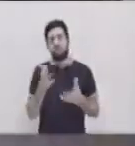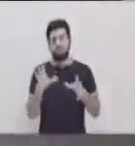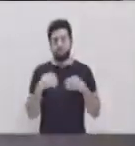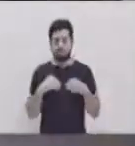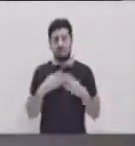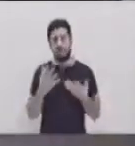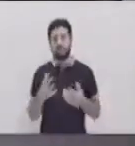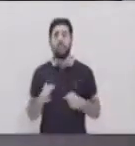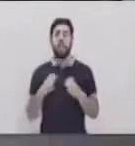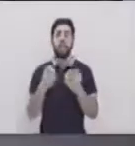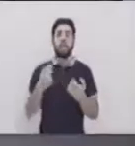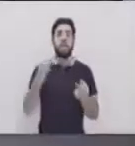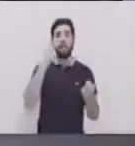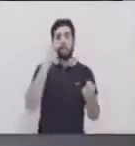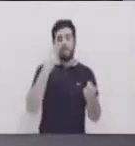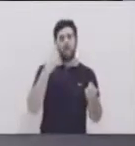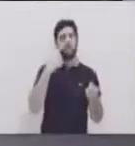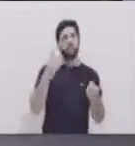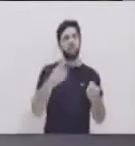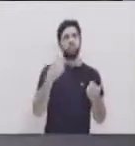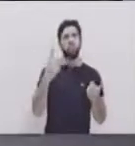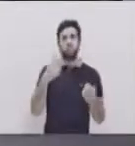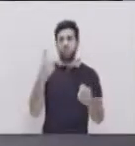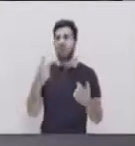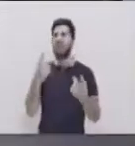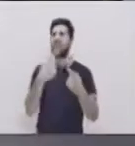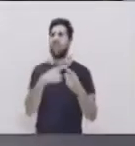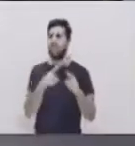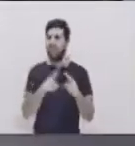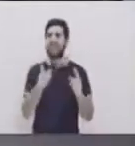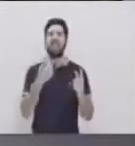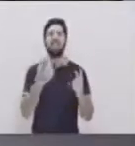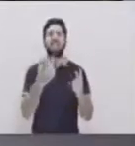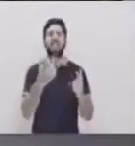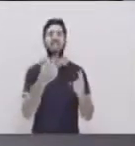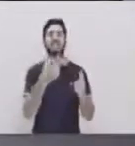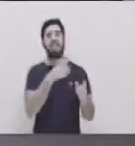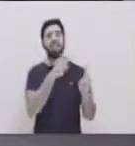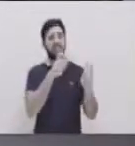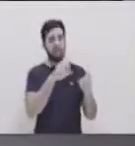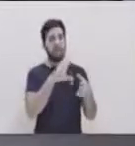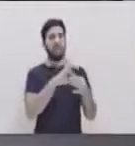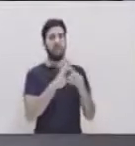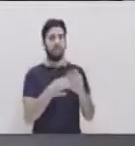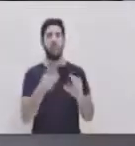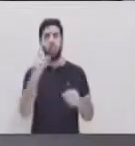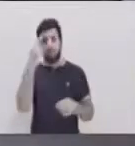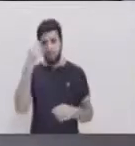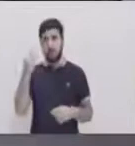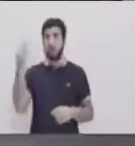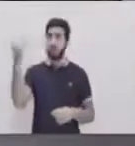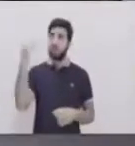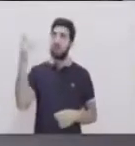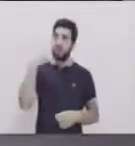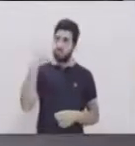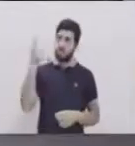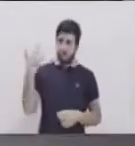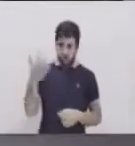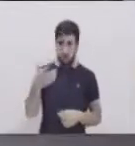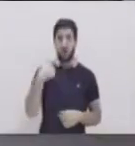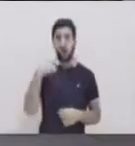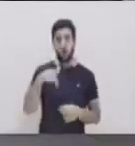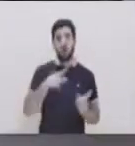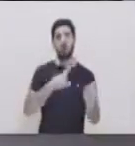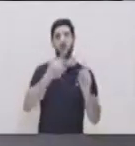¿verdad? Entonces mi papá empezó a buscar un montón de academias y todo, y un día llegó y me dijo, mira, el